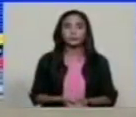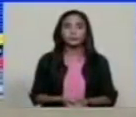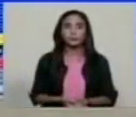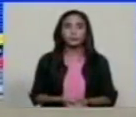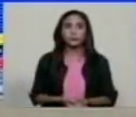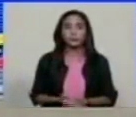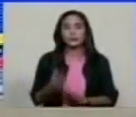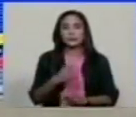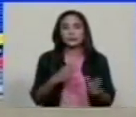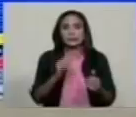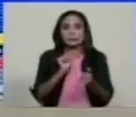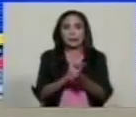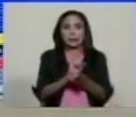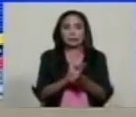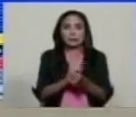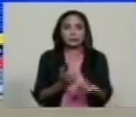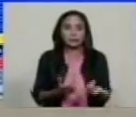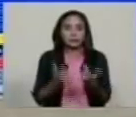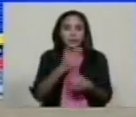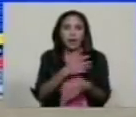Estábamos amarrados al imperio.